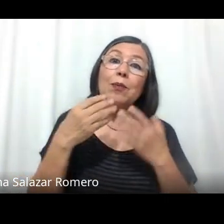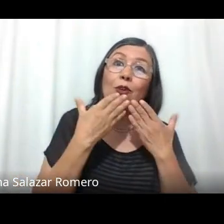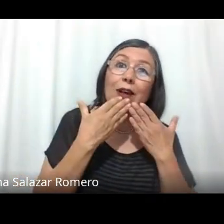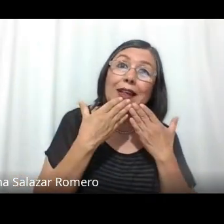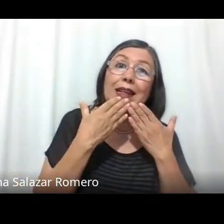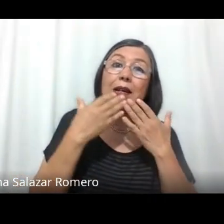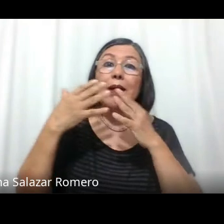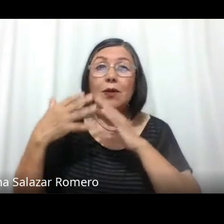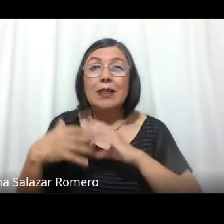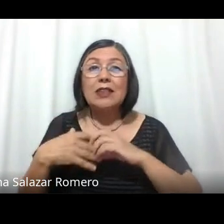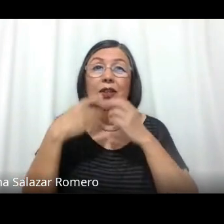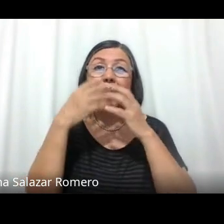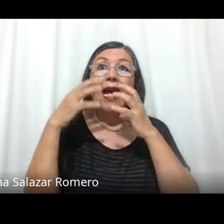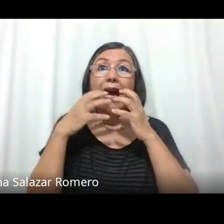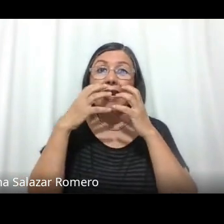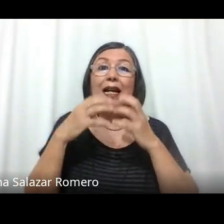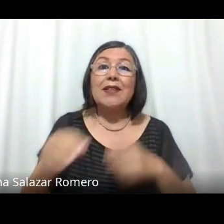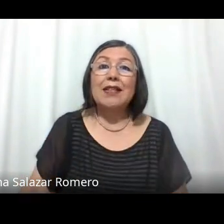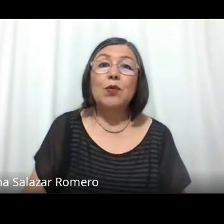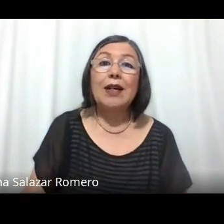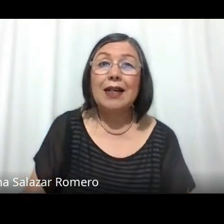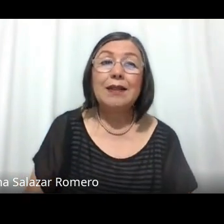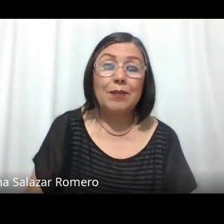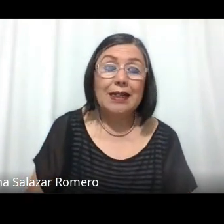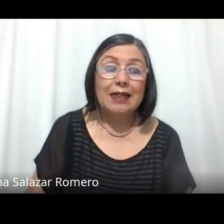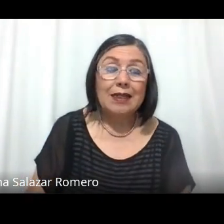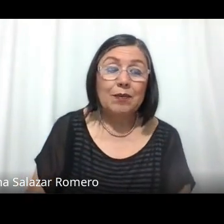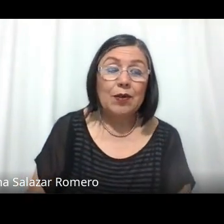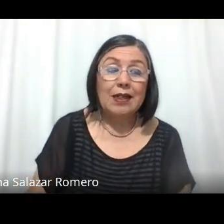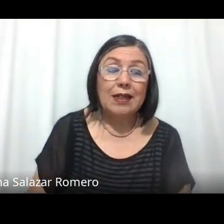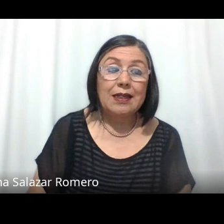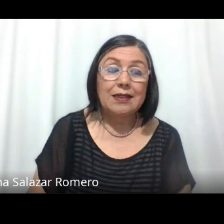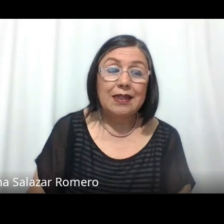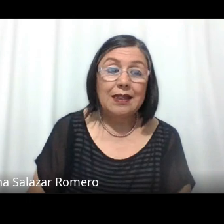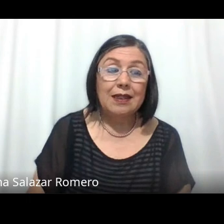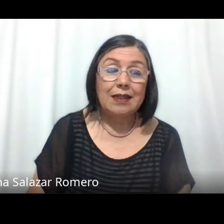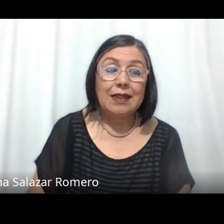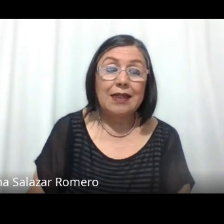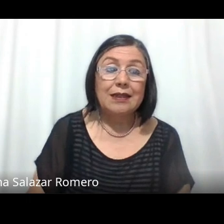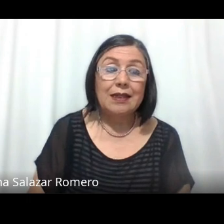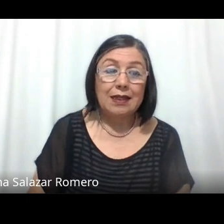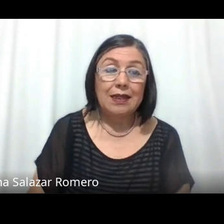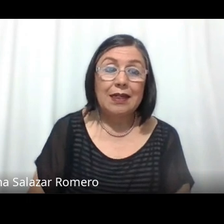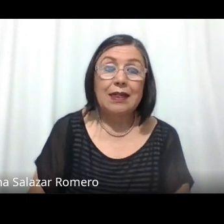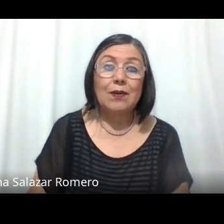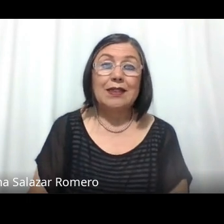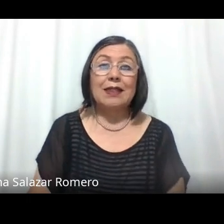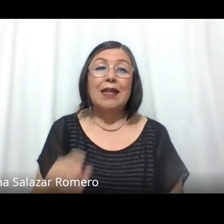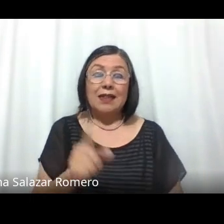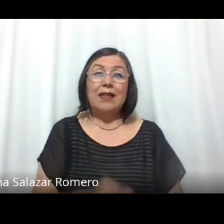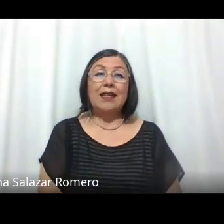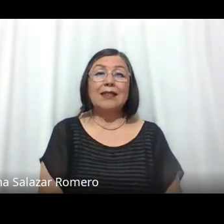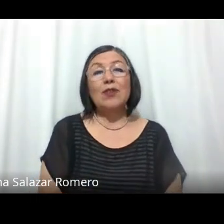voy a colocar la lengua con relación a la cavidad bucal para que pueda tener la lengua de